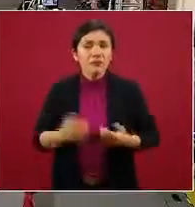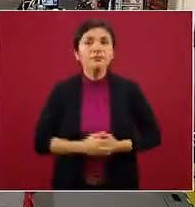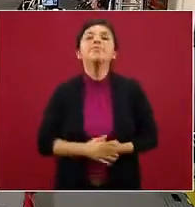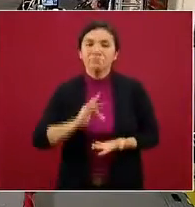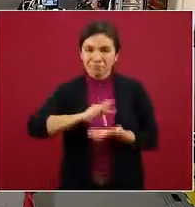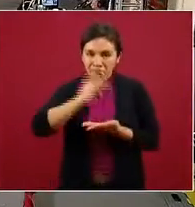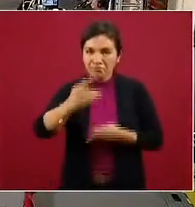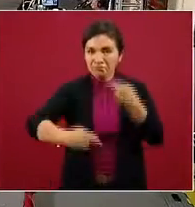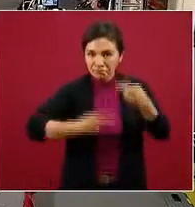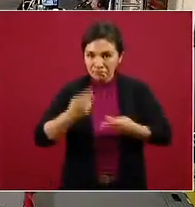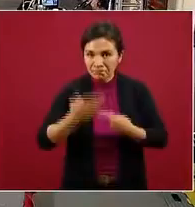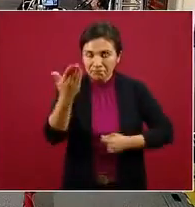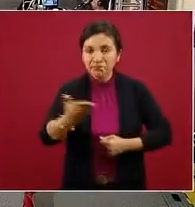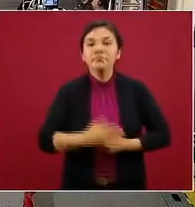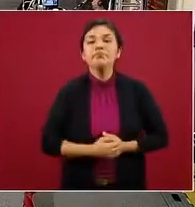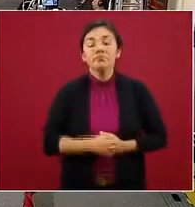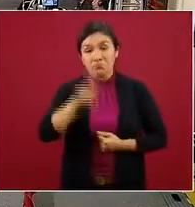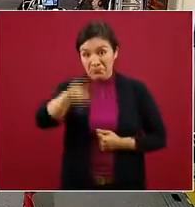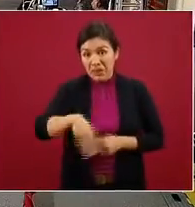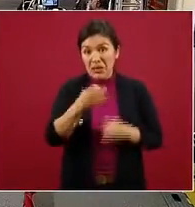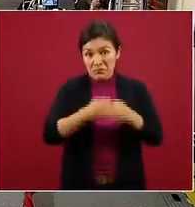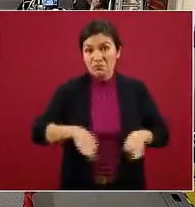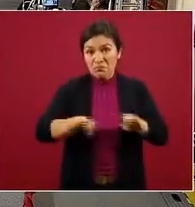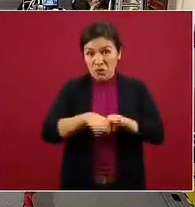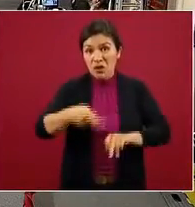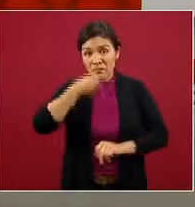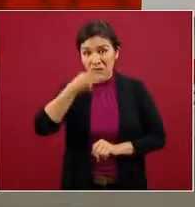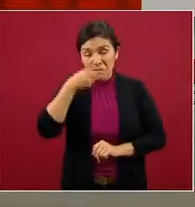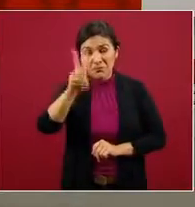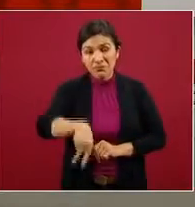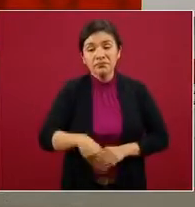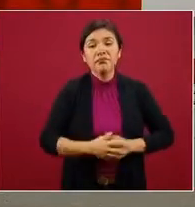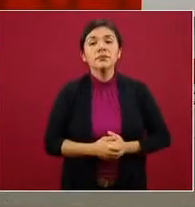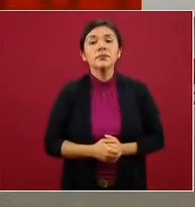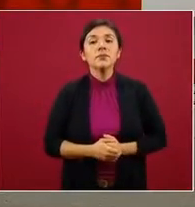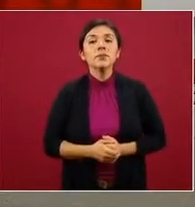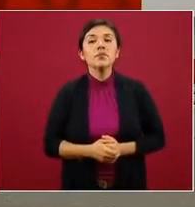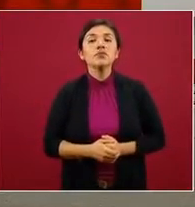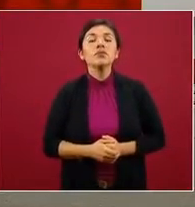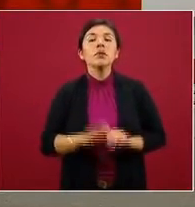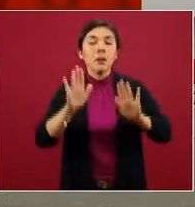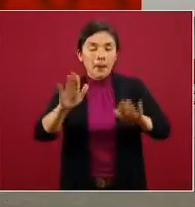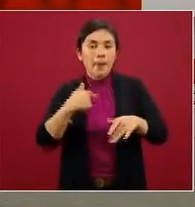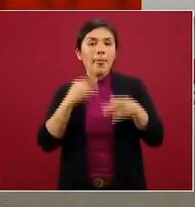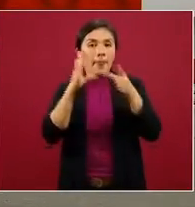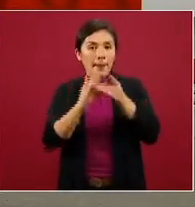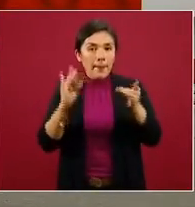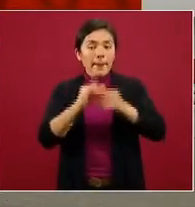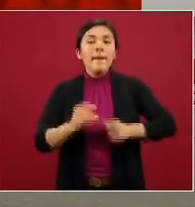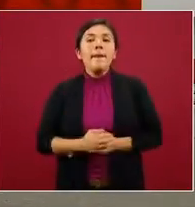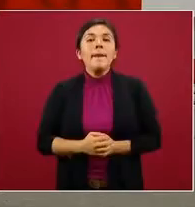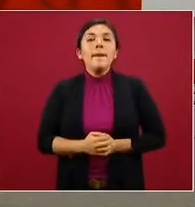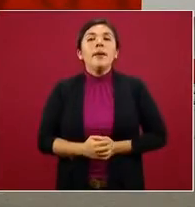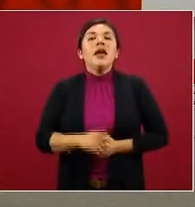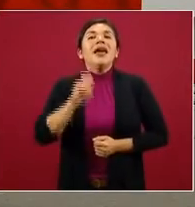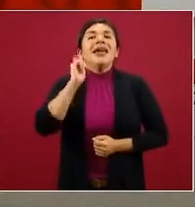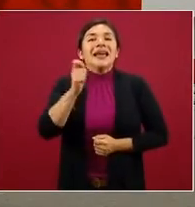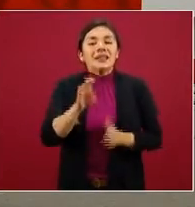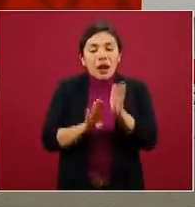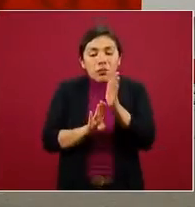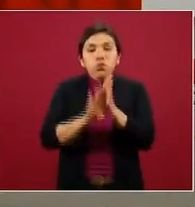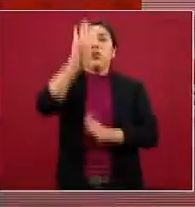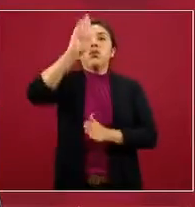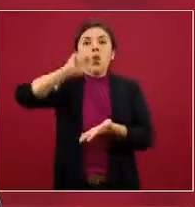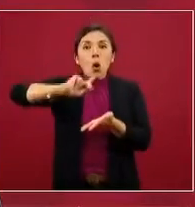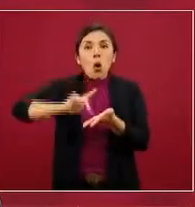Gracias por la pregunta, Alejandro. Creo que es muy importante lo que usted señala. Comentémoslo. Lo que quiere decir el repunte